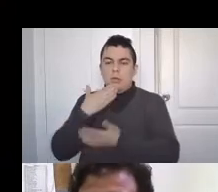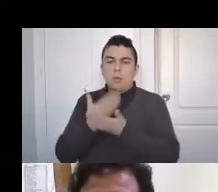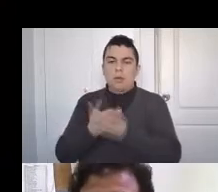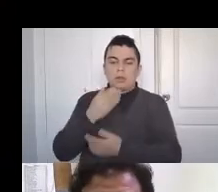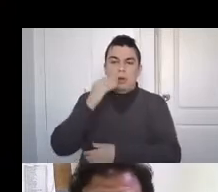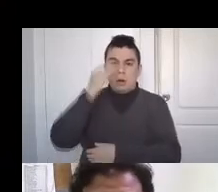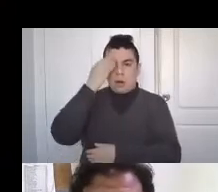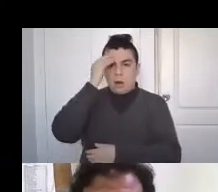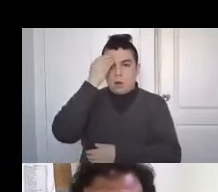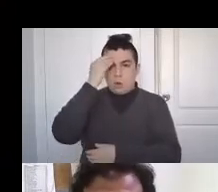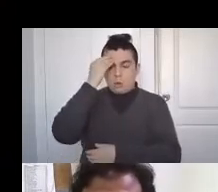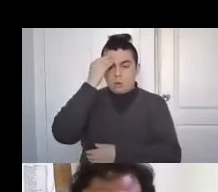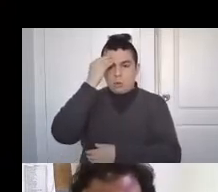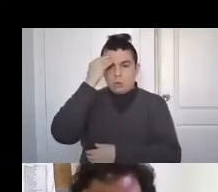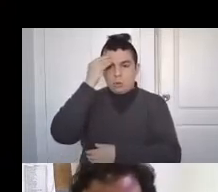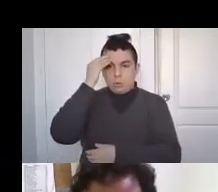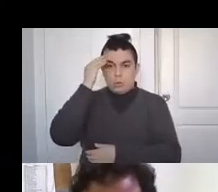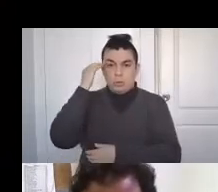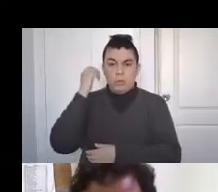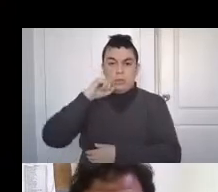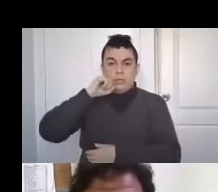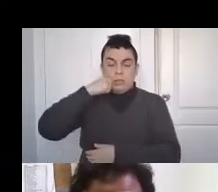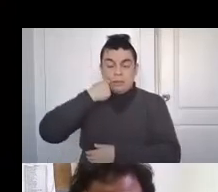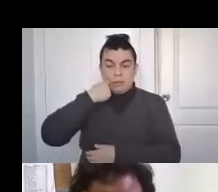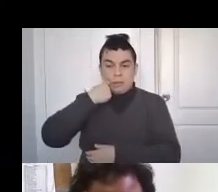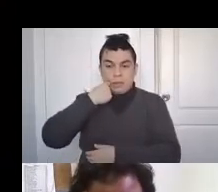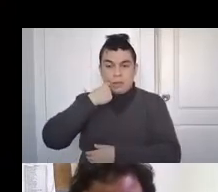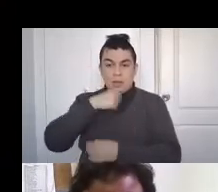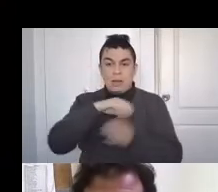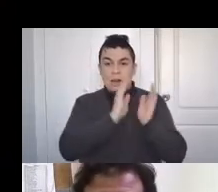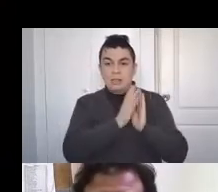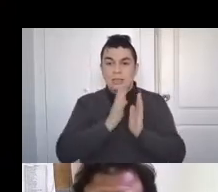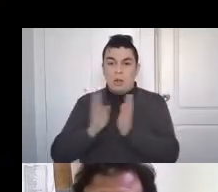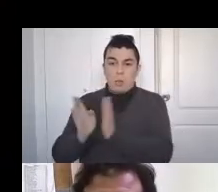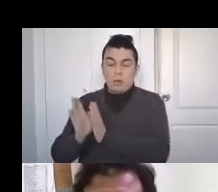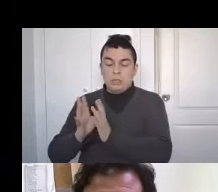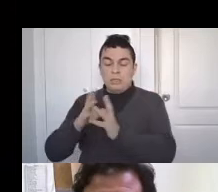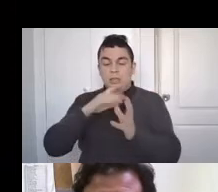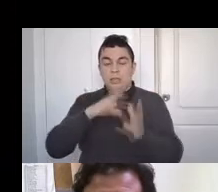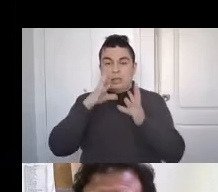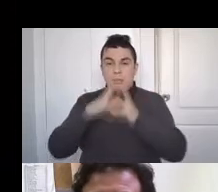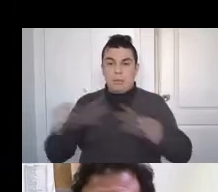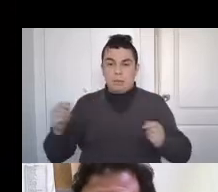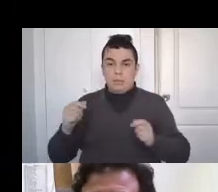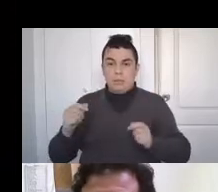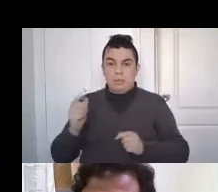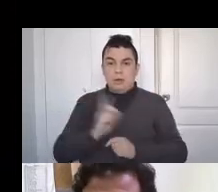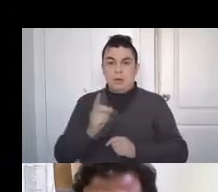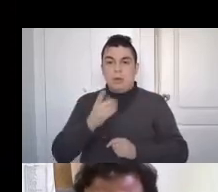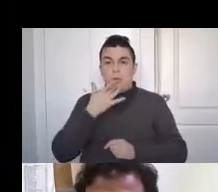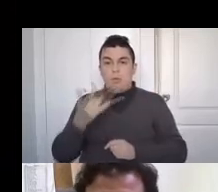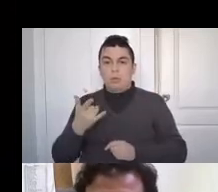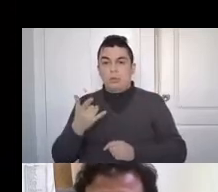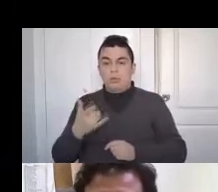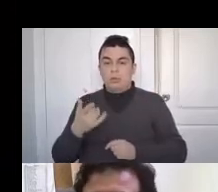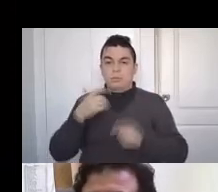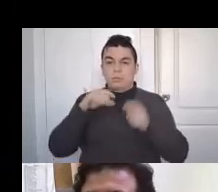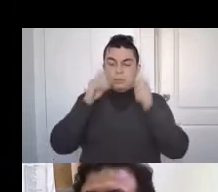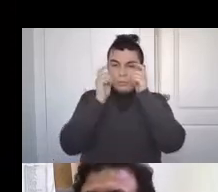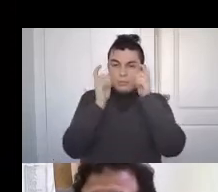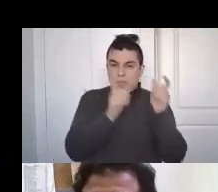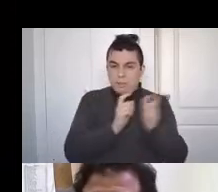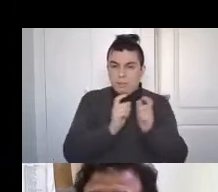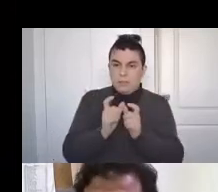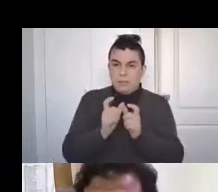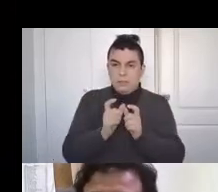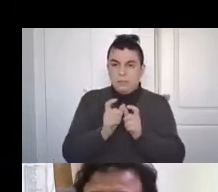Y eso es un evento no porque desaparezcan las secuencias, sino que básicamente la vigilancia de los otros países no van